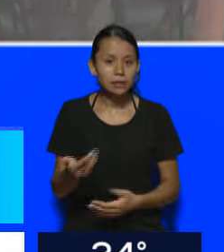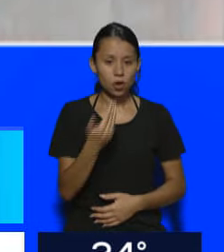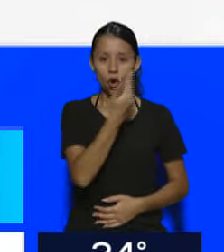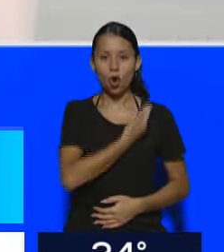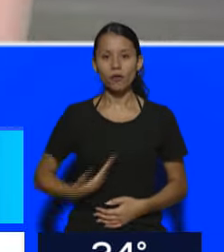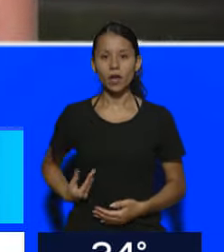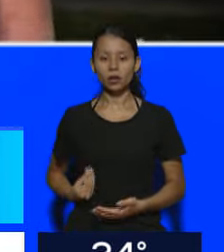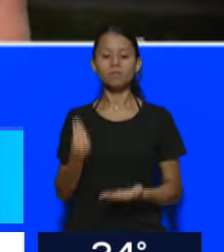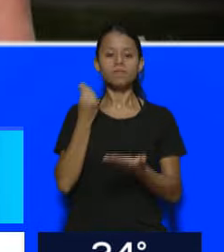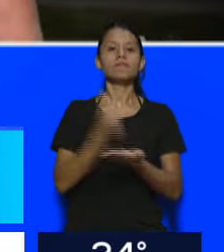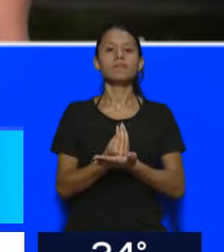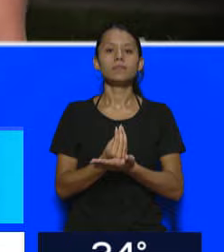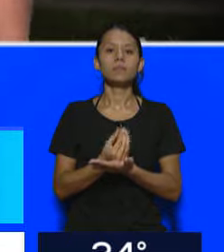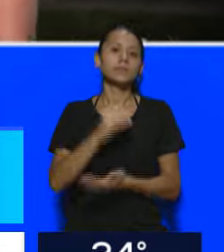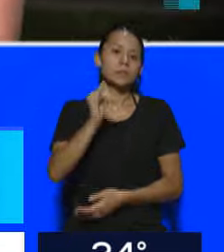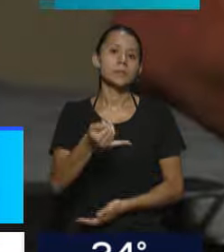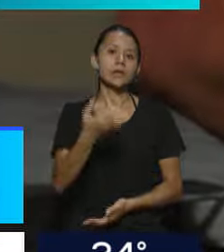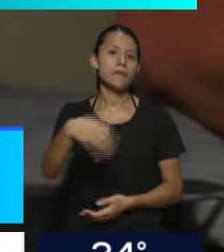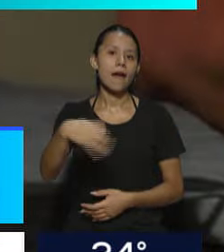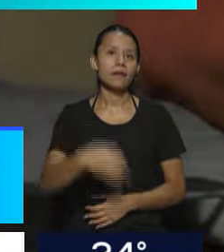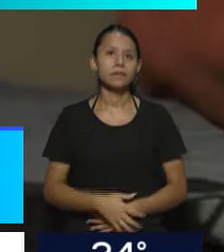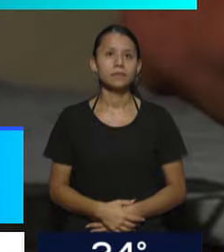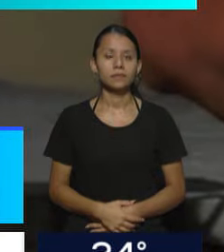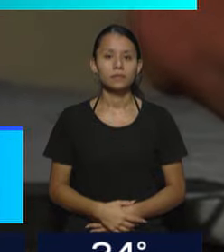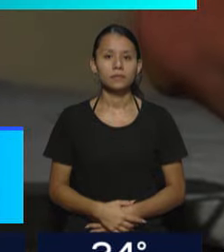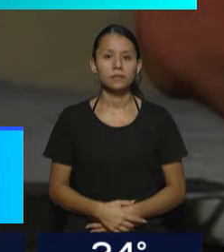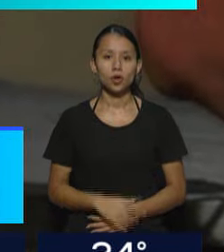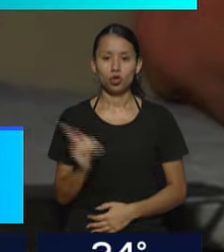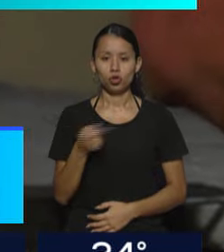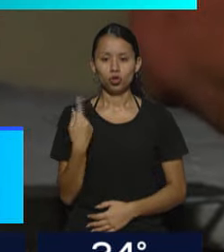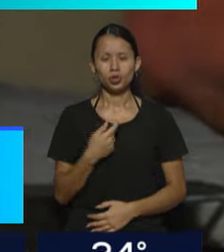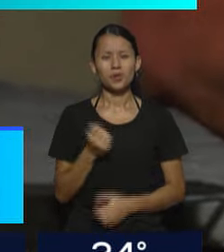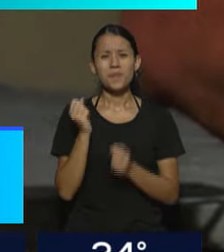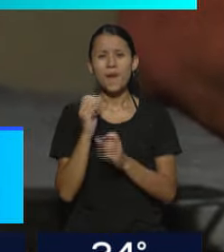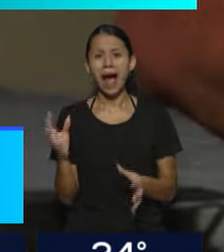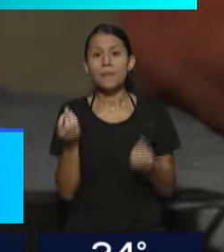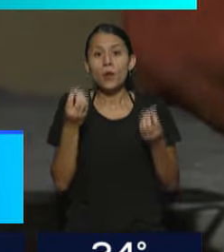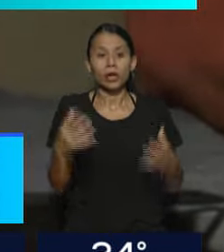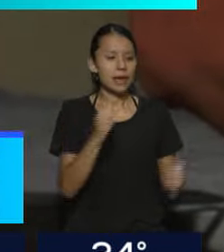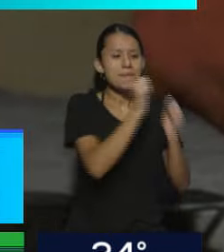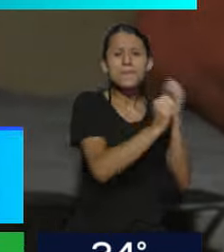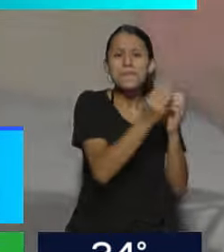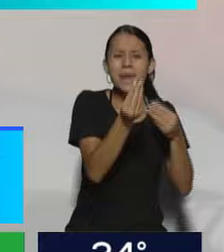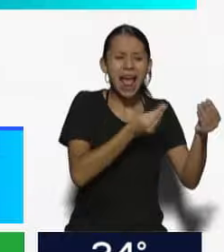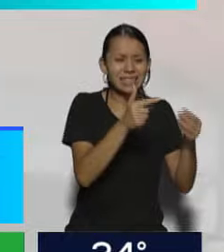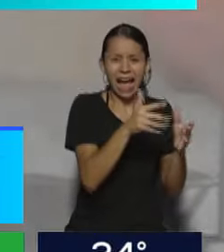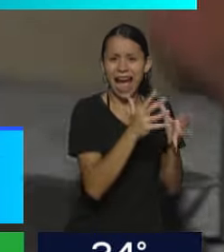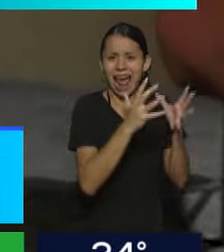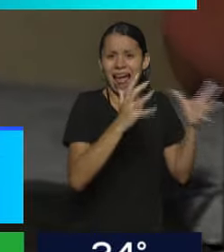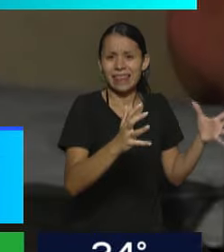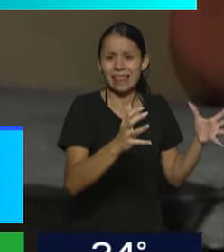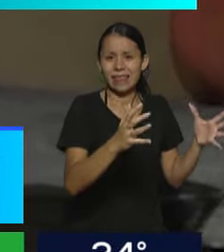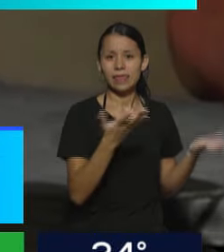que estar presente. Nosotros estamos en una relación muy desigual con los grandes industriales, grandes empresarios, que son 20 y se ponen de acuerdo. En